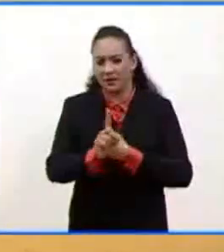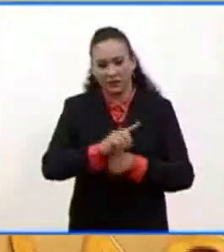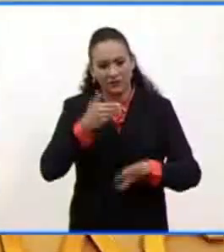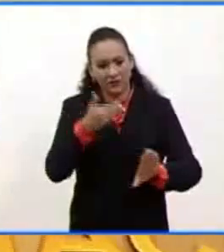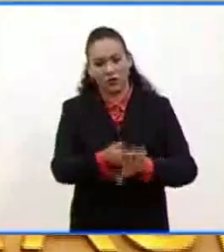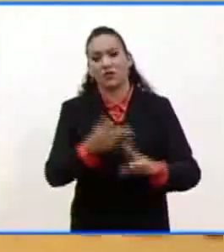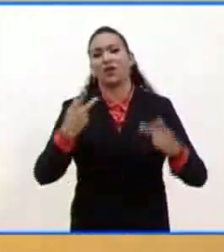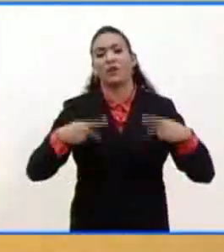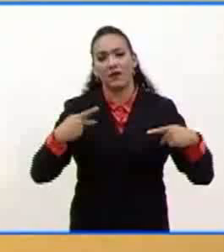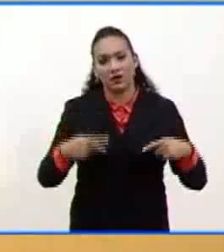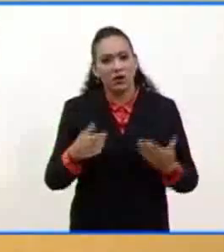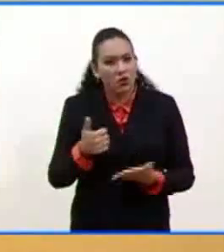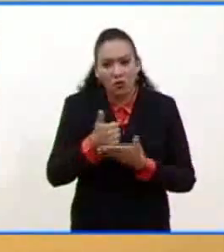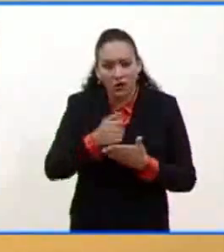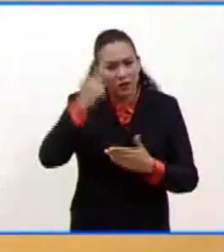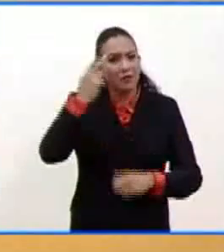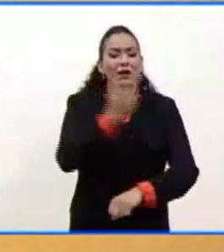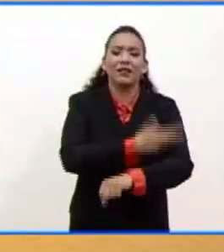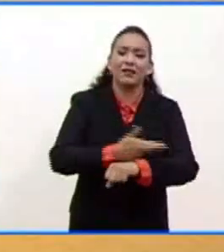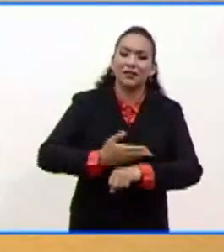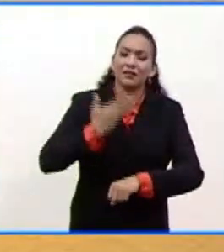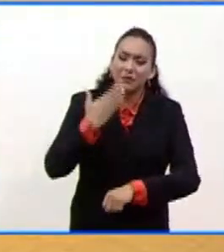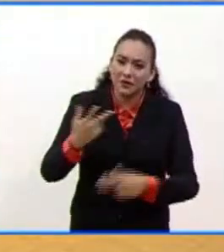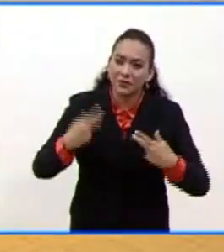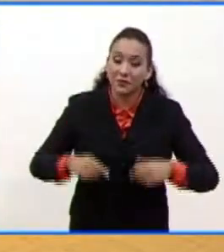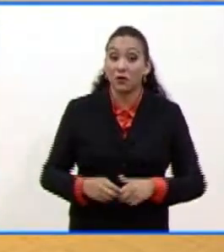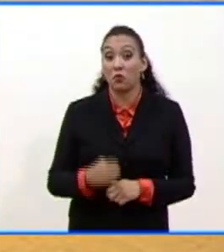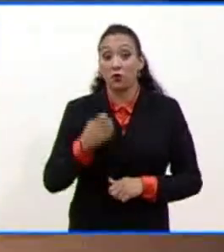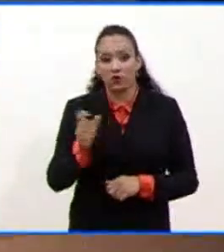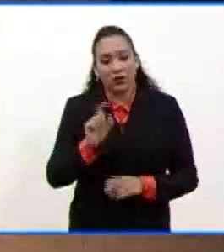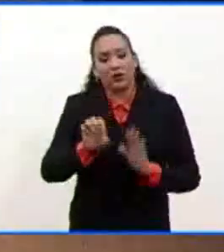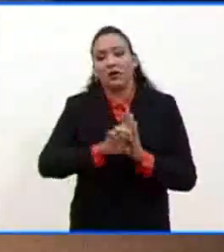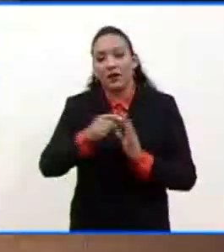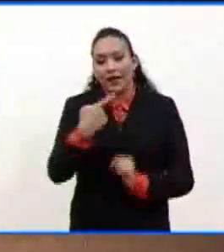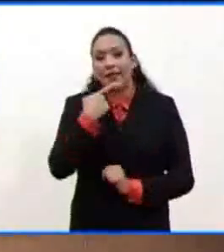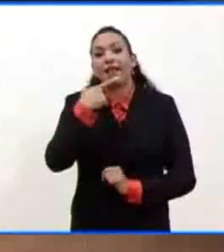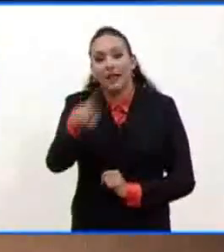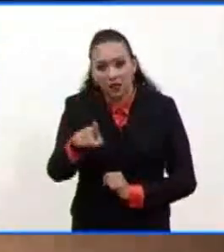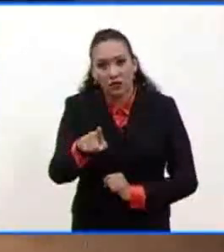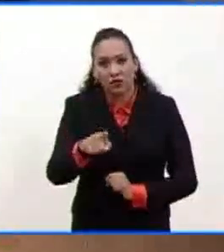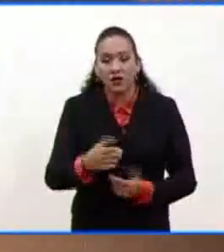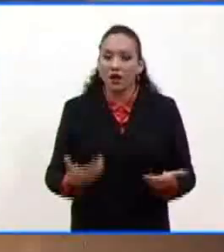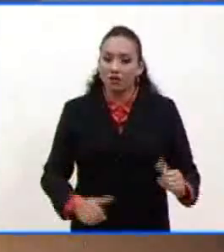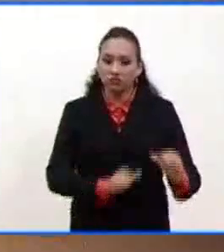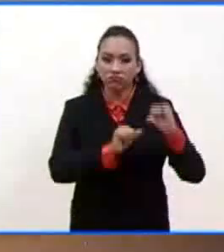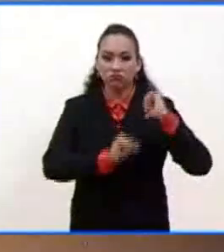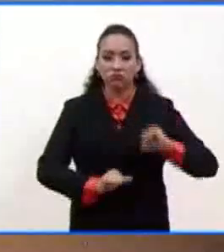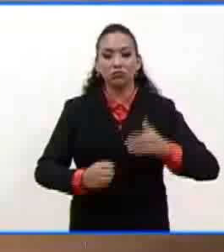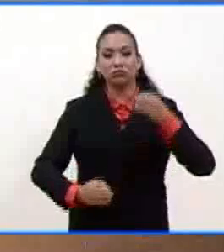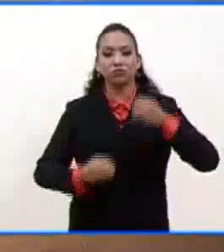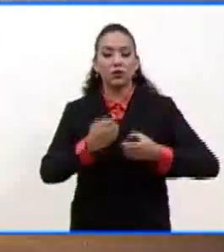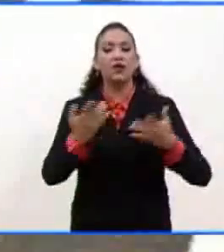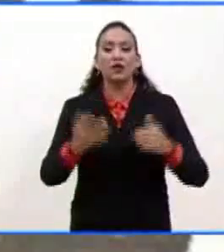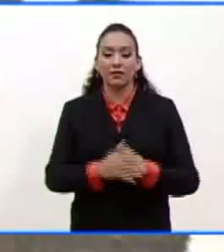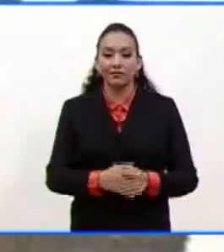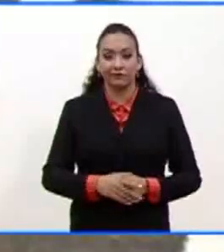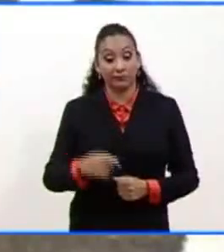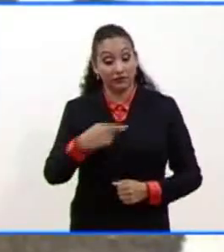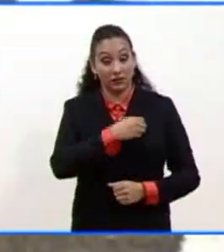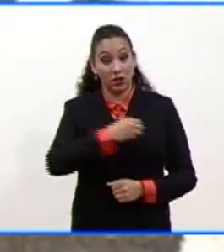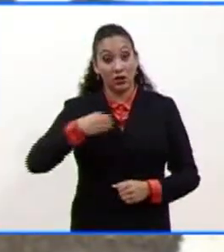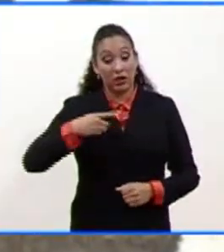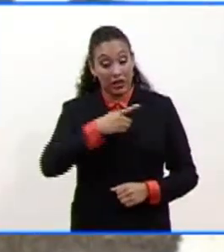fundamental a un debido proceso legal, por lo que ante una denuncia de este tipo, la autoridad judicial tiene la